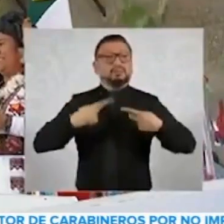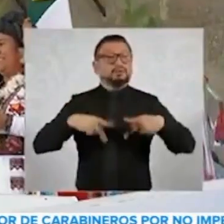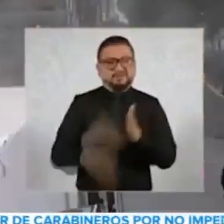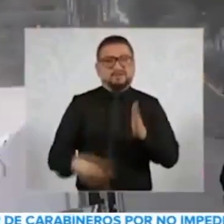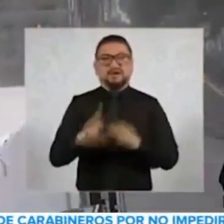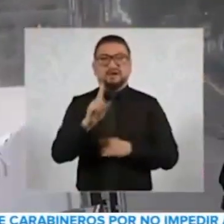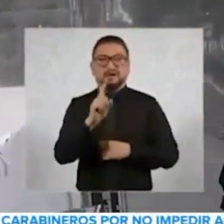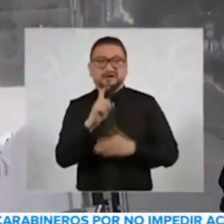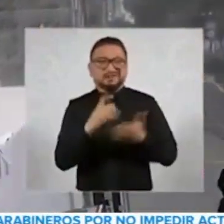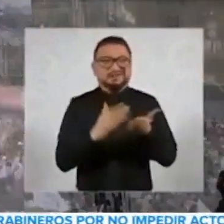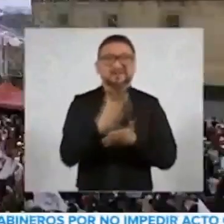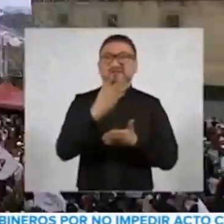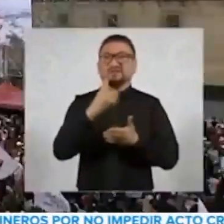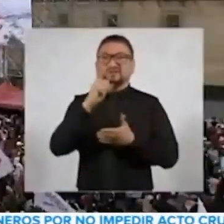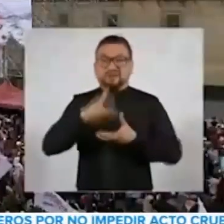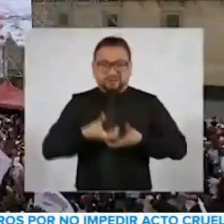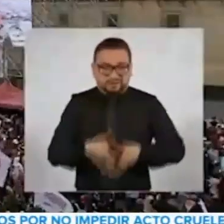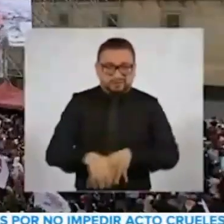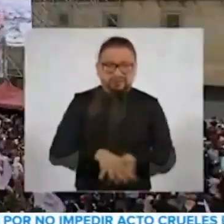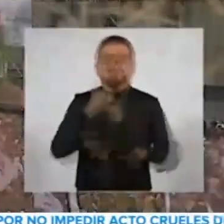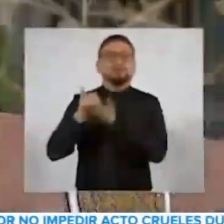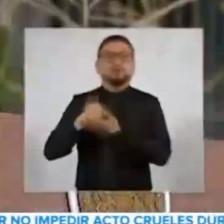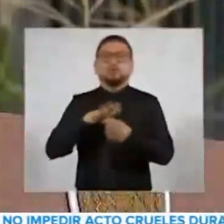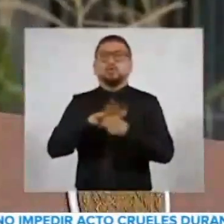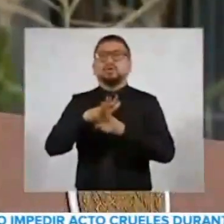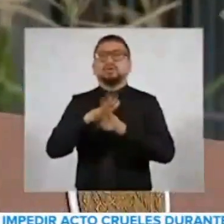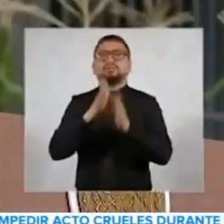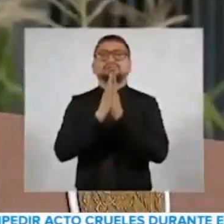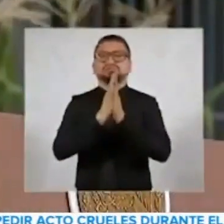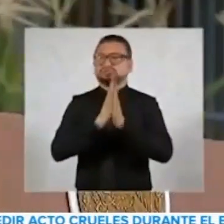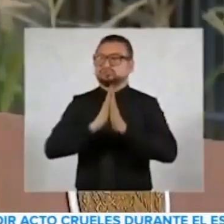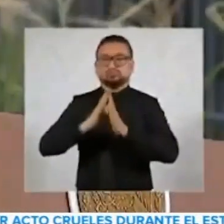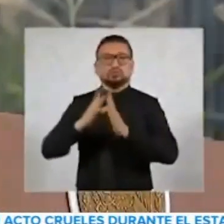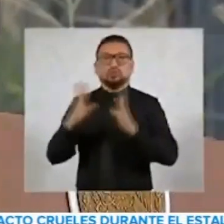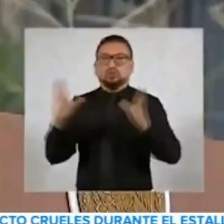compromisos o se sabrá si alguno se lo llevó el viento? Wendy Herrera, Imagen Noticias Puebla.